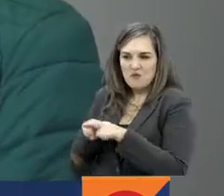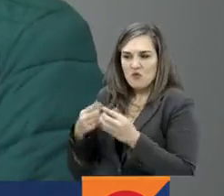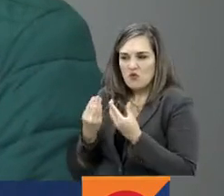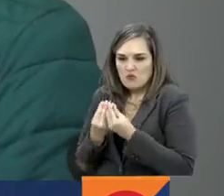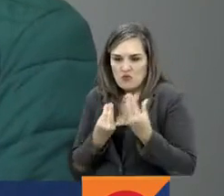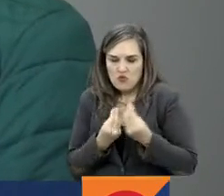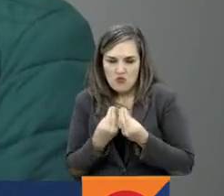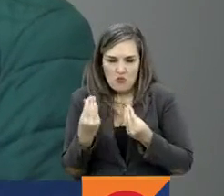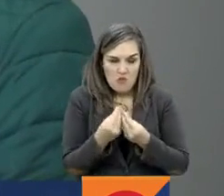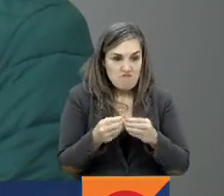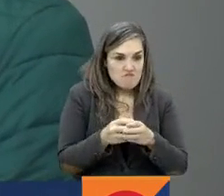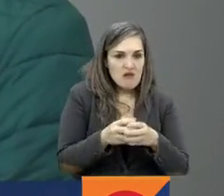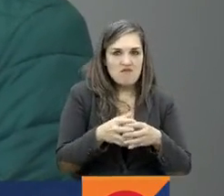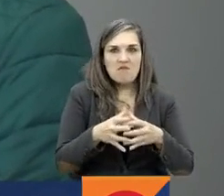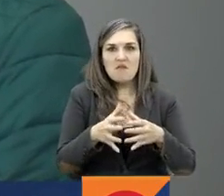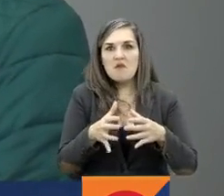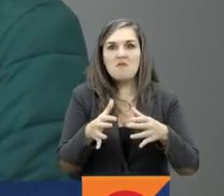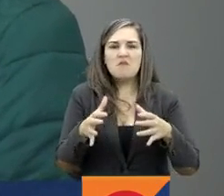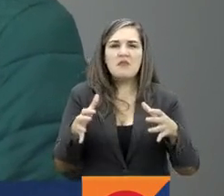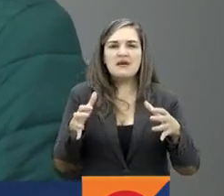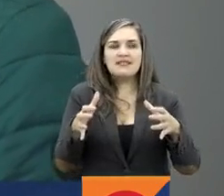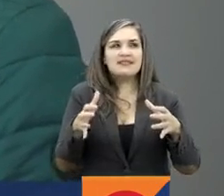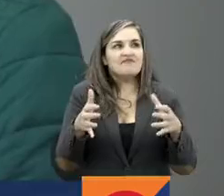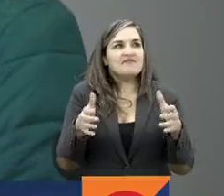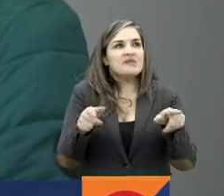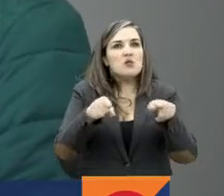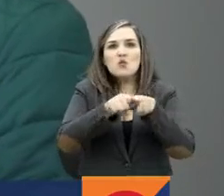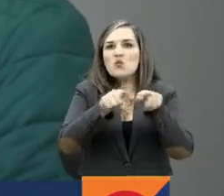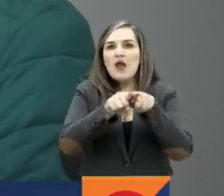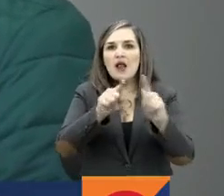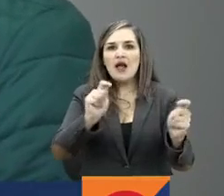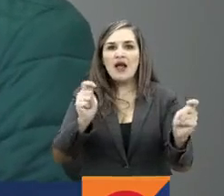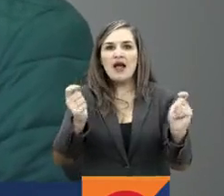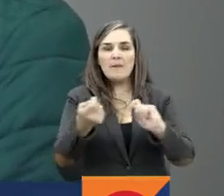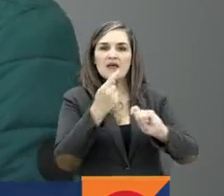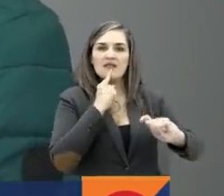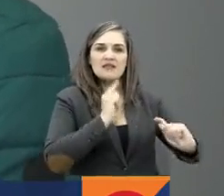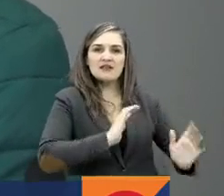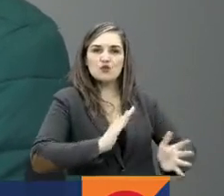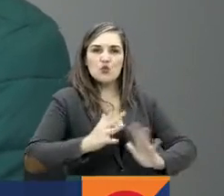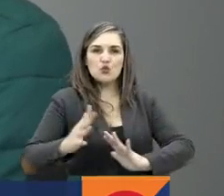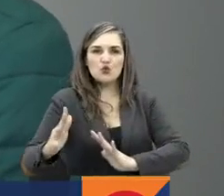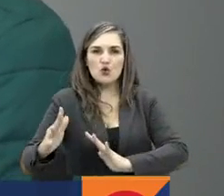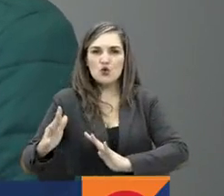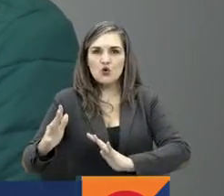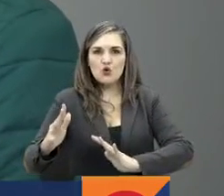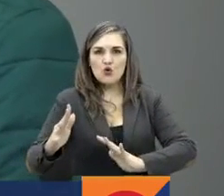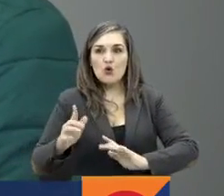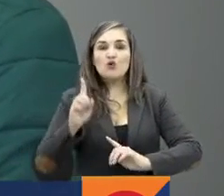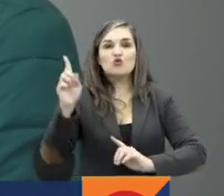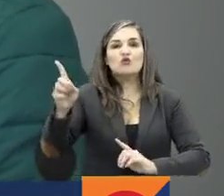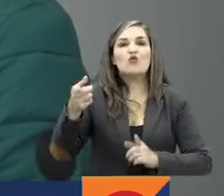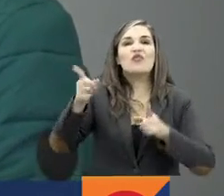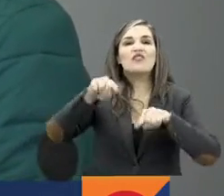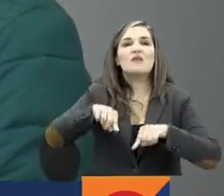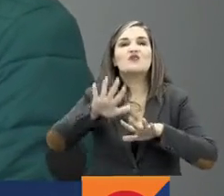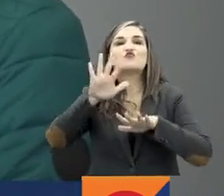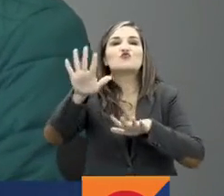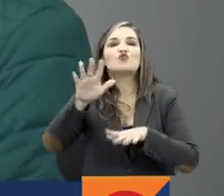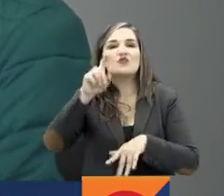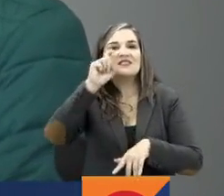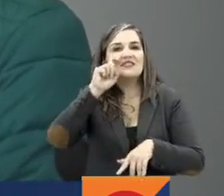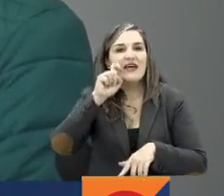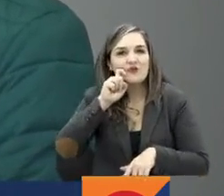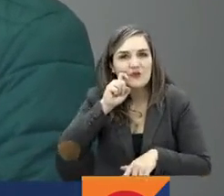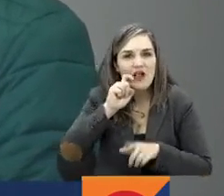y como que empieza a cambiar el discurso sobre y aparecen las intersexualidad es y